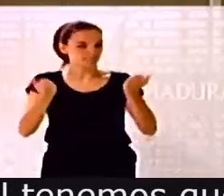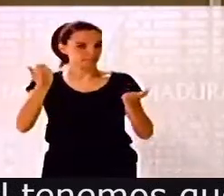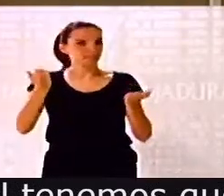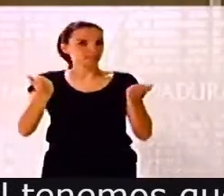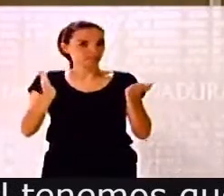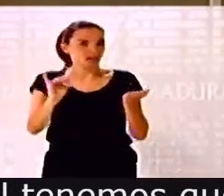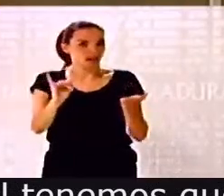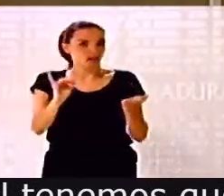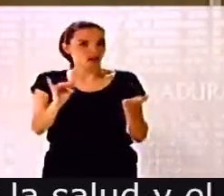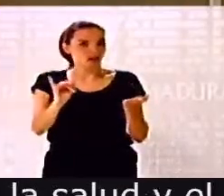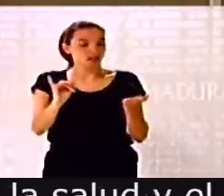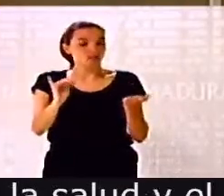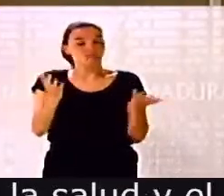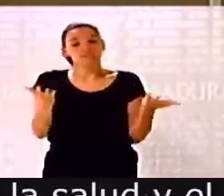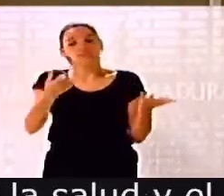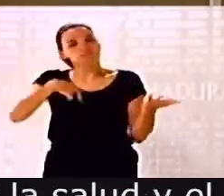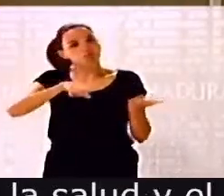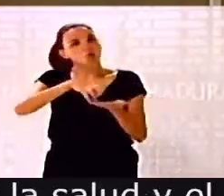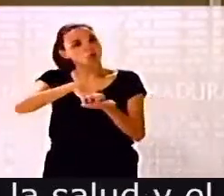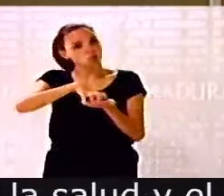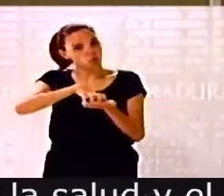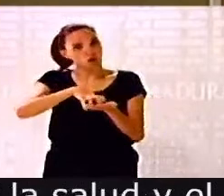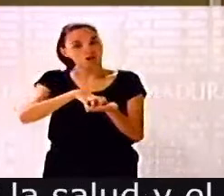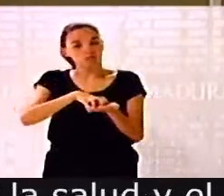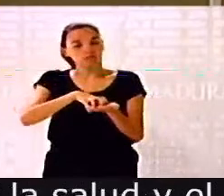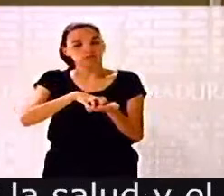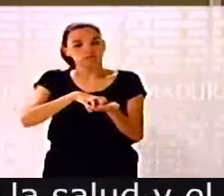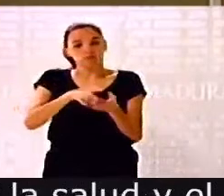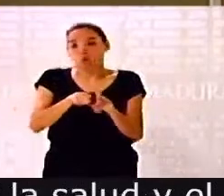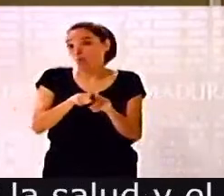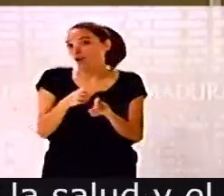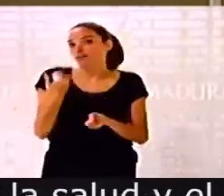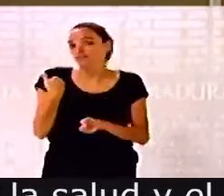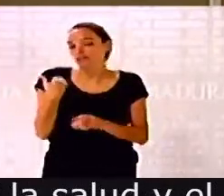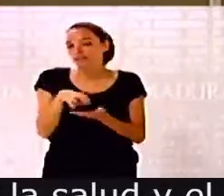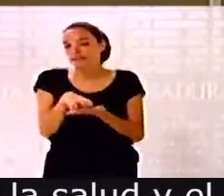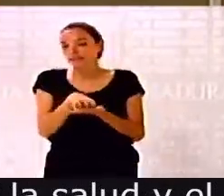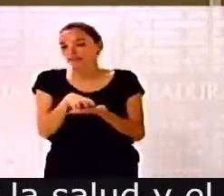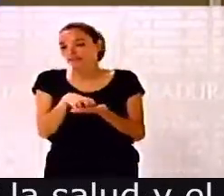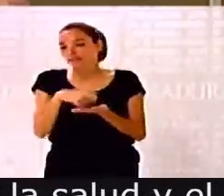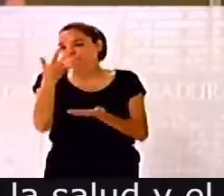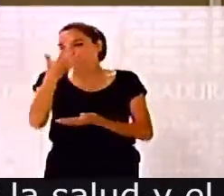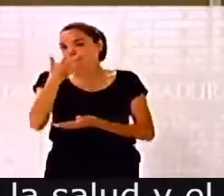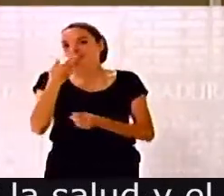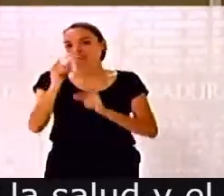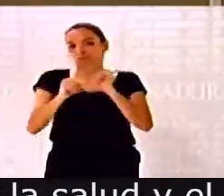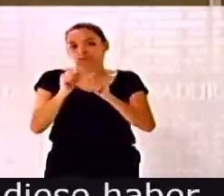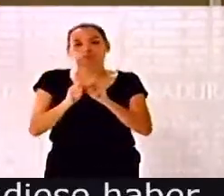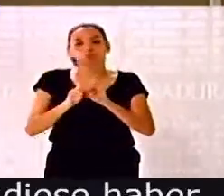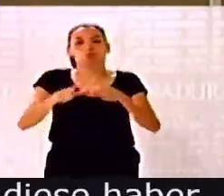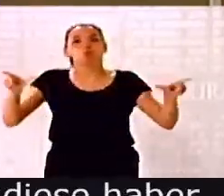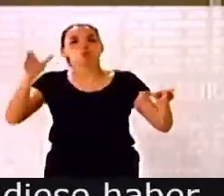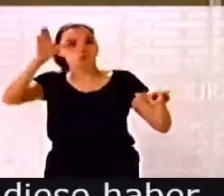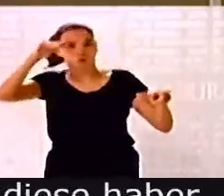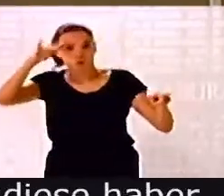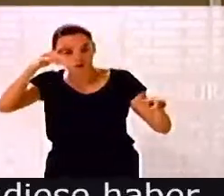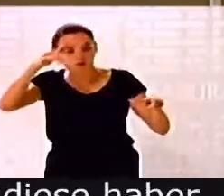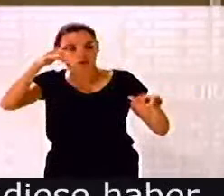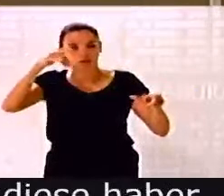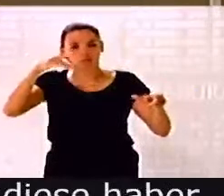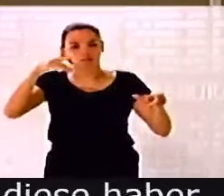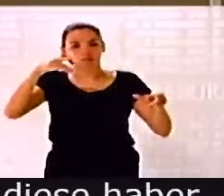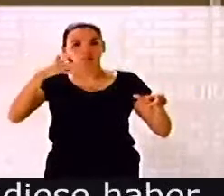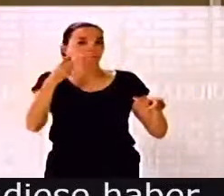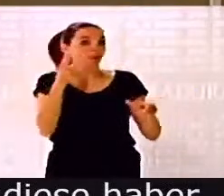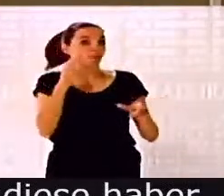Que tenemos dudas, como hemos tenido, de que pudiese haber transmisión descontrolada y entonces tener que tomar otras decisiones que afectasen